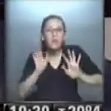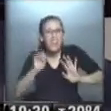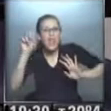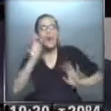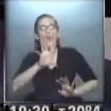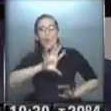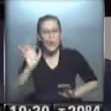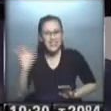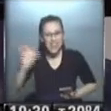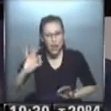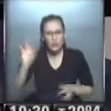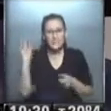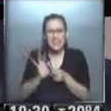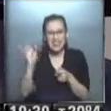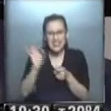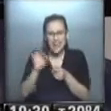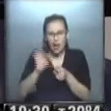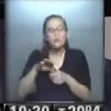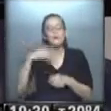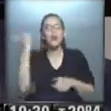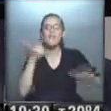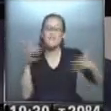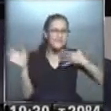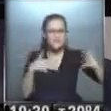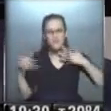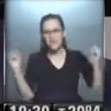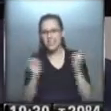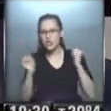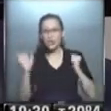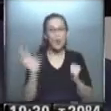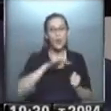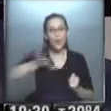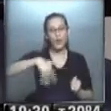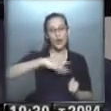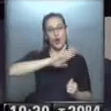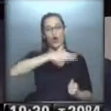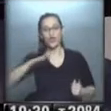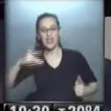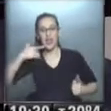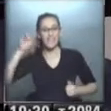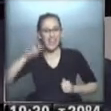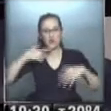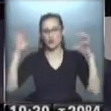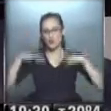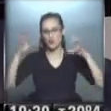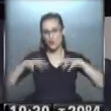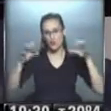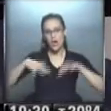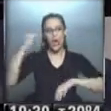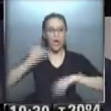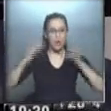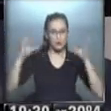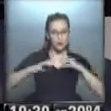40 grados en Santiago del Estero y está ingresando aire frío a lo largo de la región cordillerana y esto va a generar tormentas, ya las está